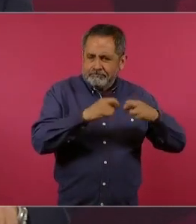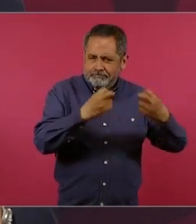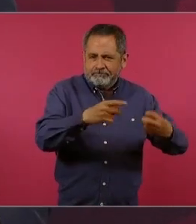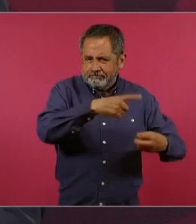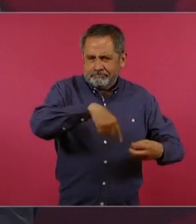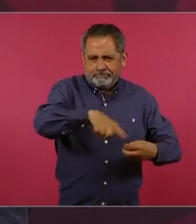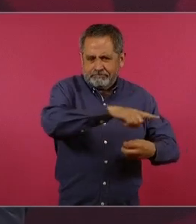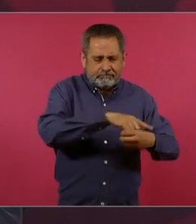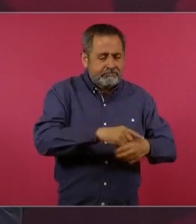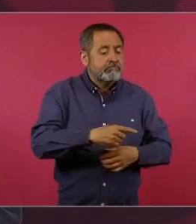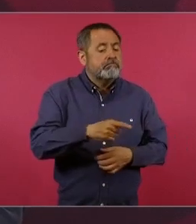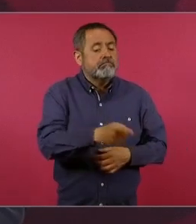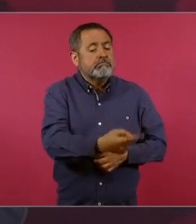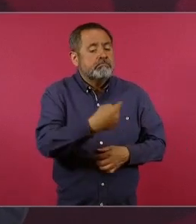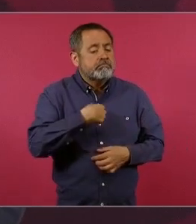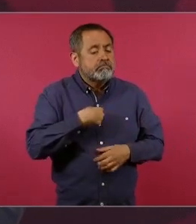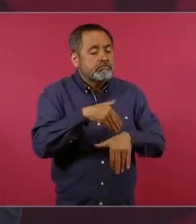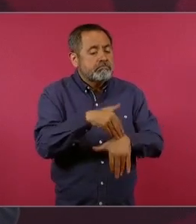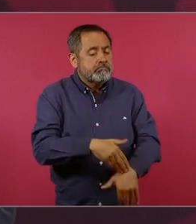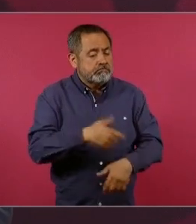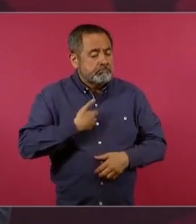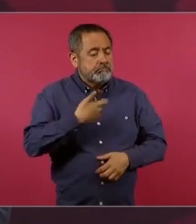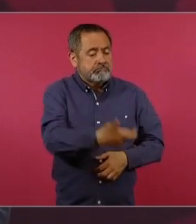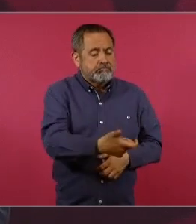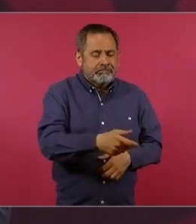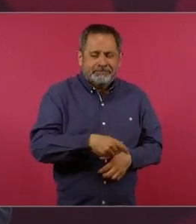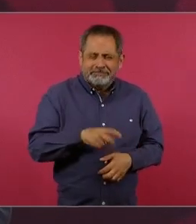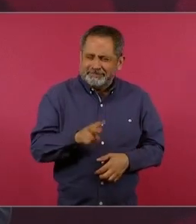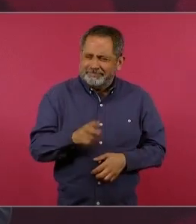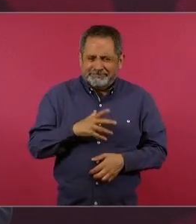ministros. Da hasta pena.